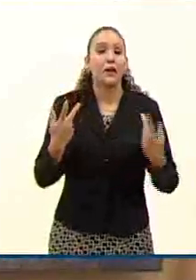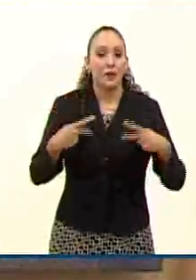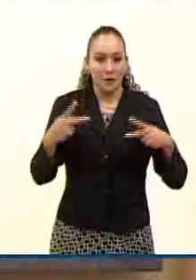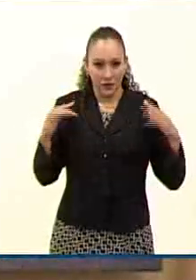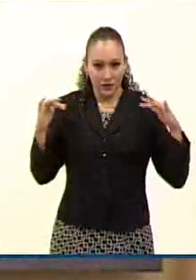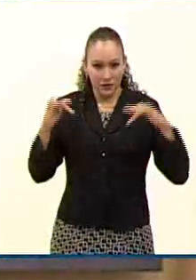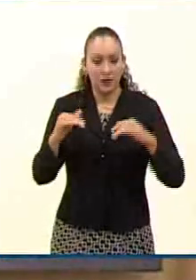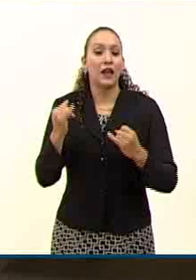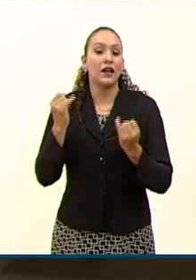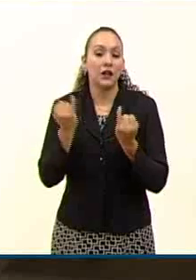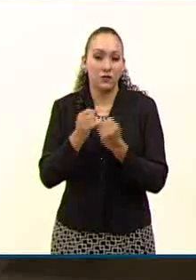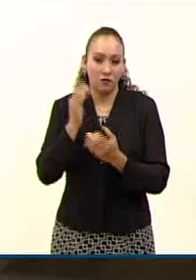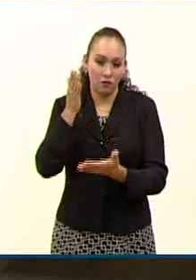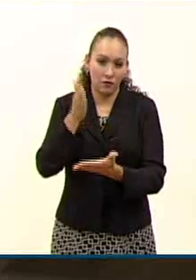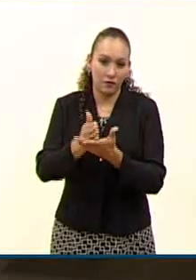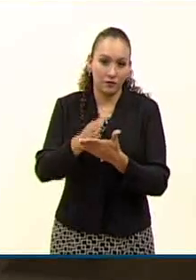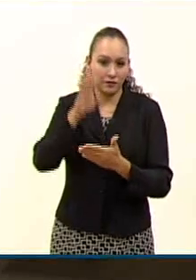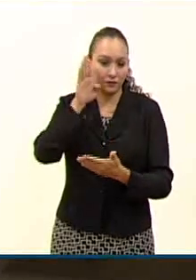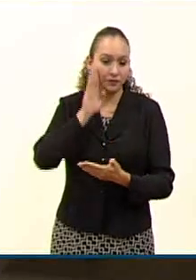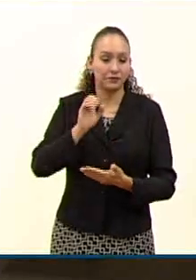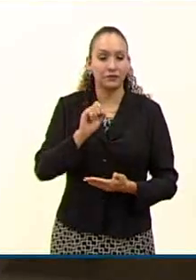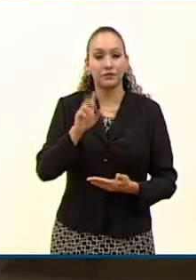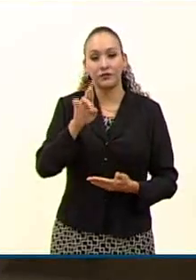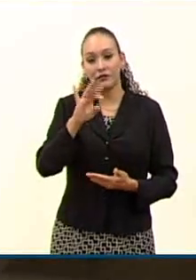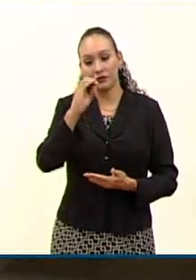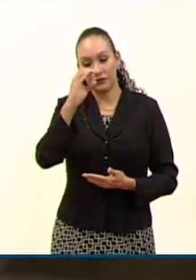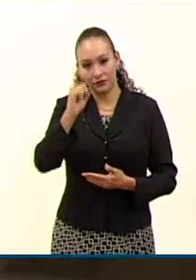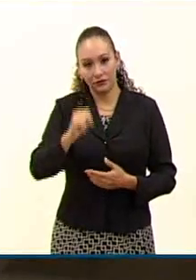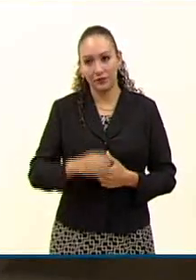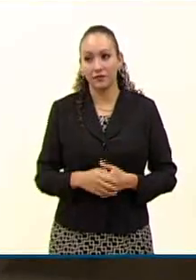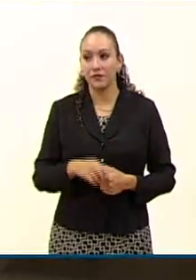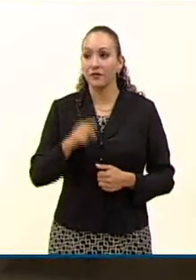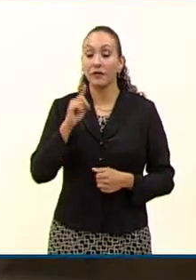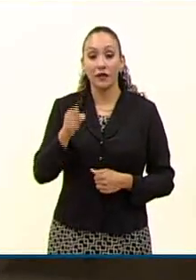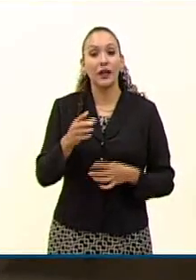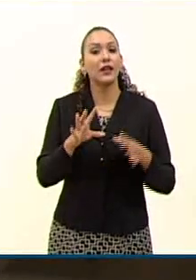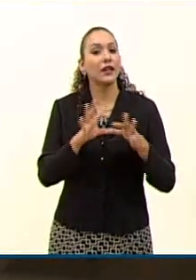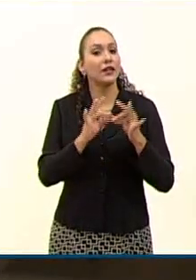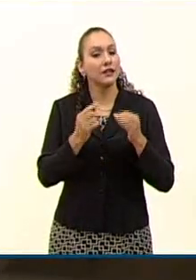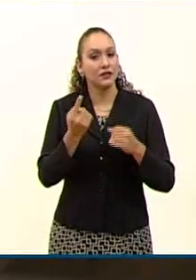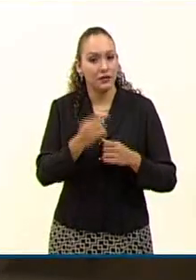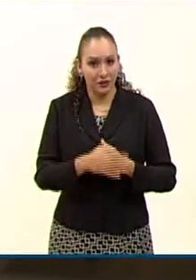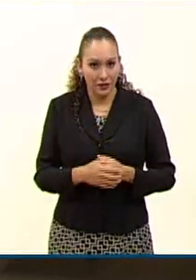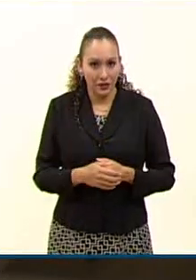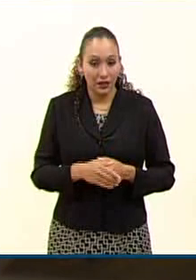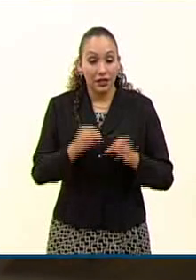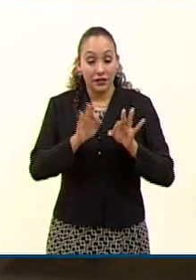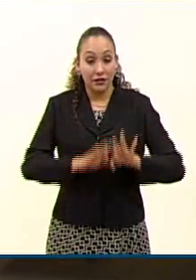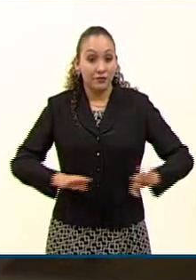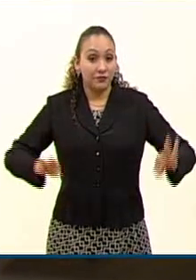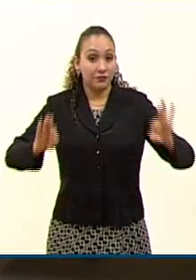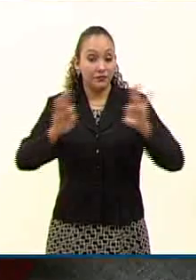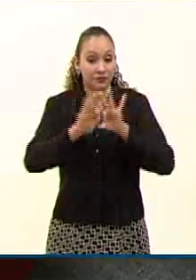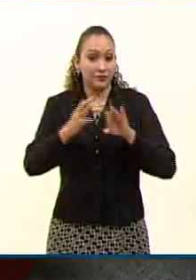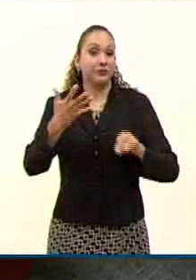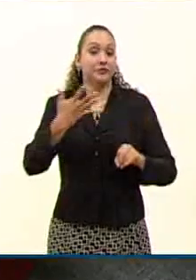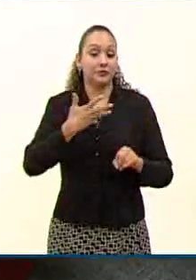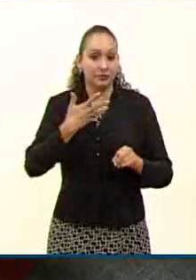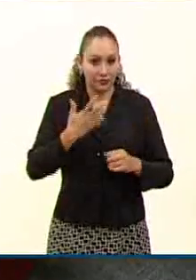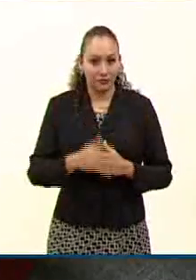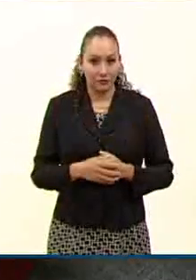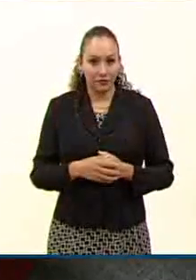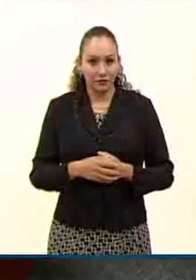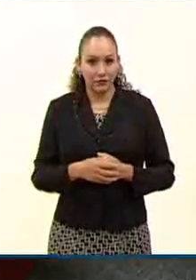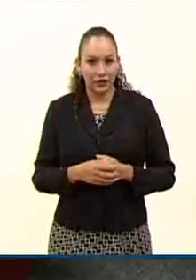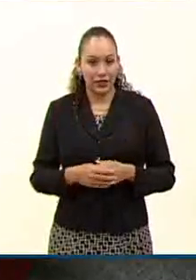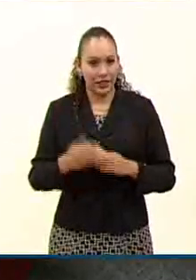de la ministra de la Suprema Corte, Margarita Ríos Farjat, quien en su mensaje de apertura subrayó la importancia de contar con los más